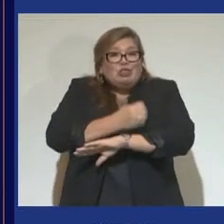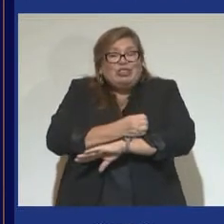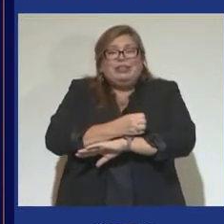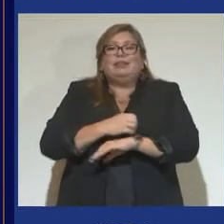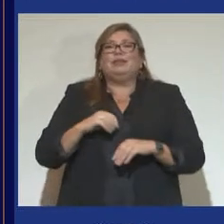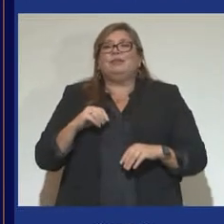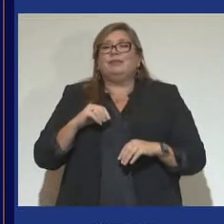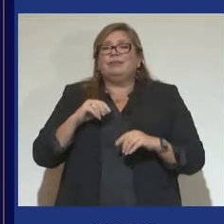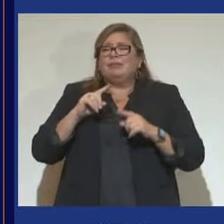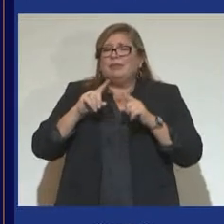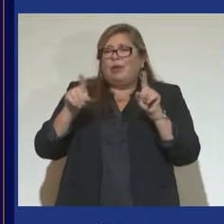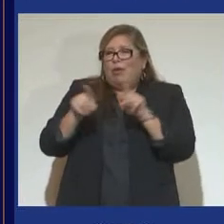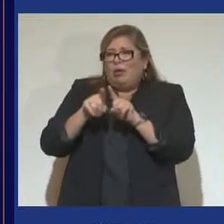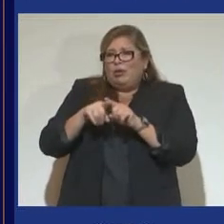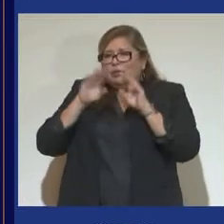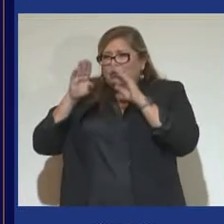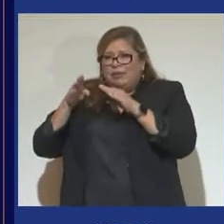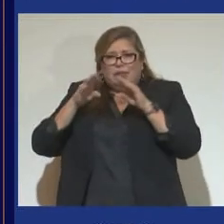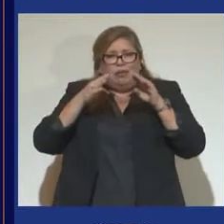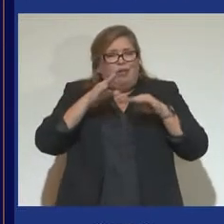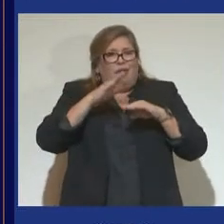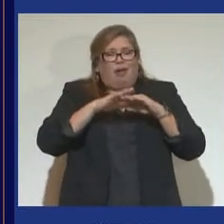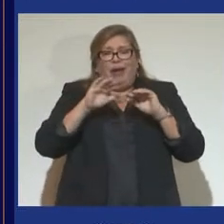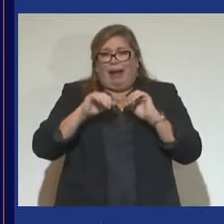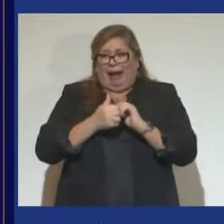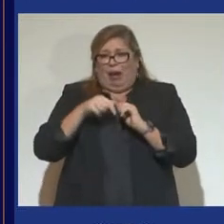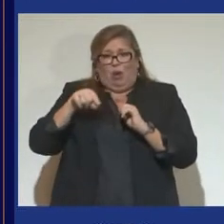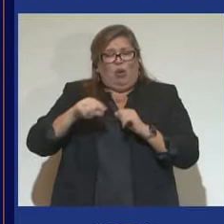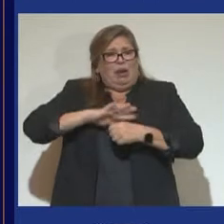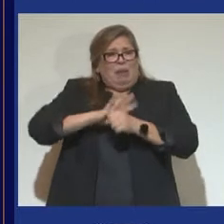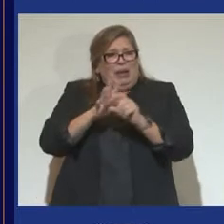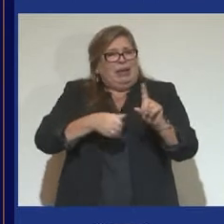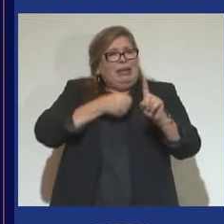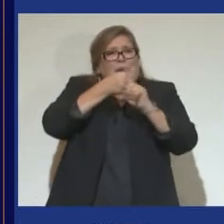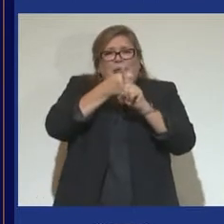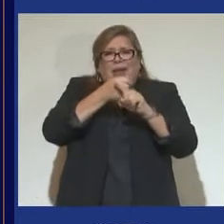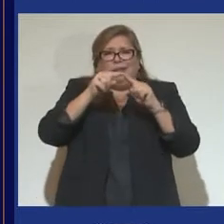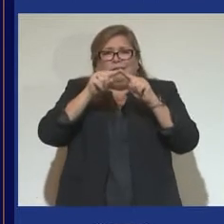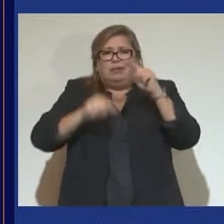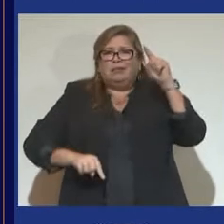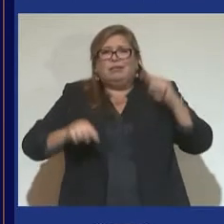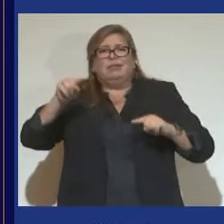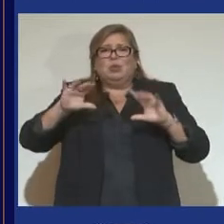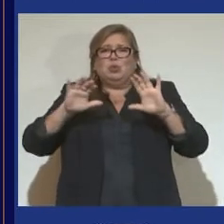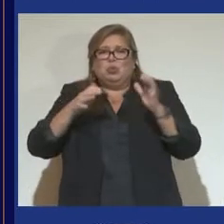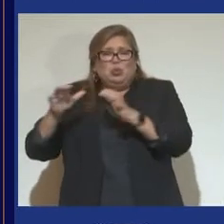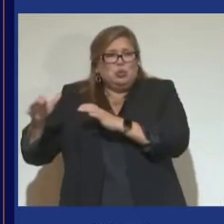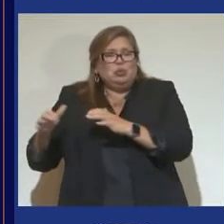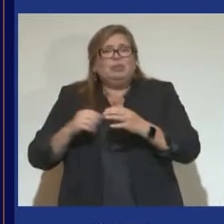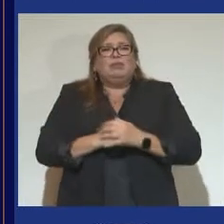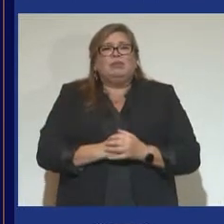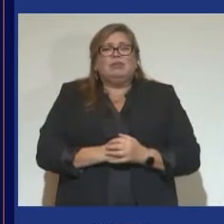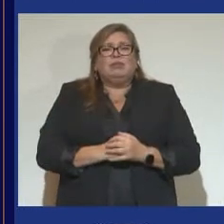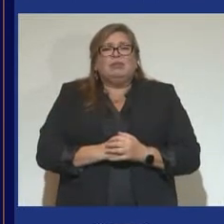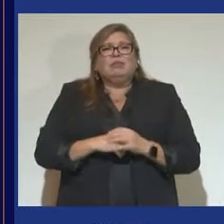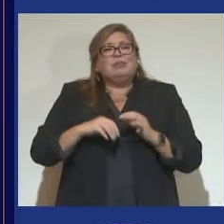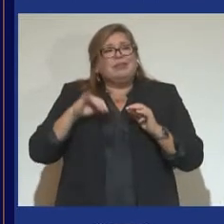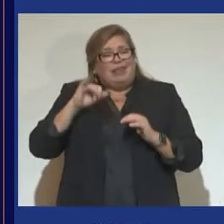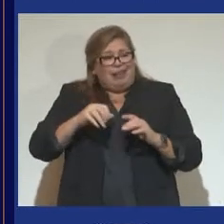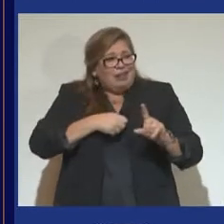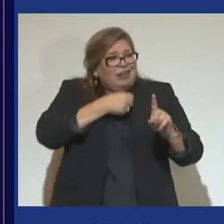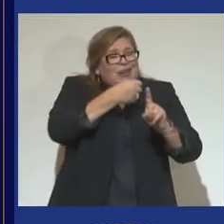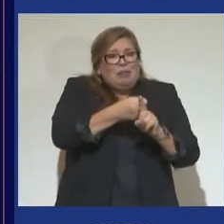para lidiar con la falta de proporción que ha presentado esta pandemia el impacto